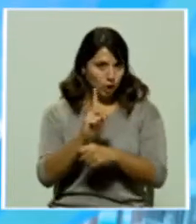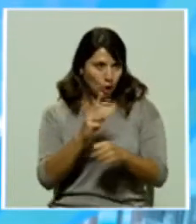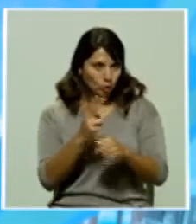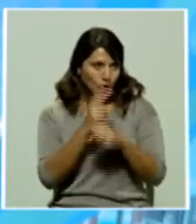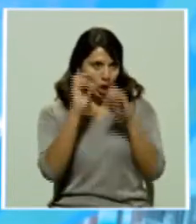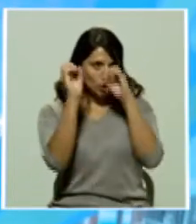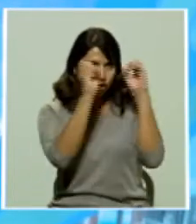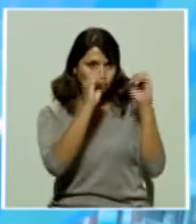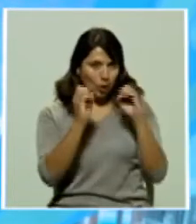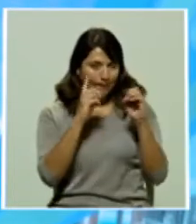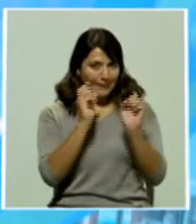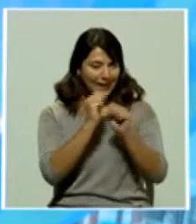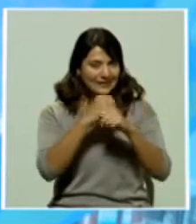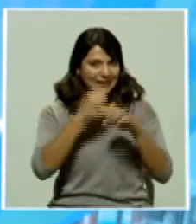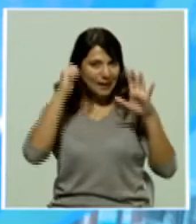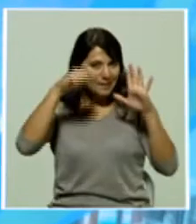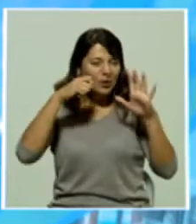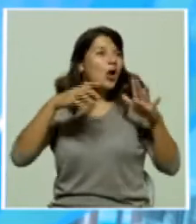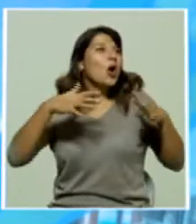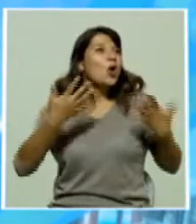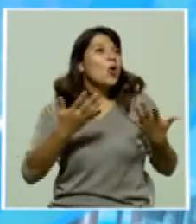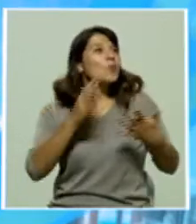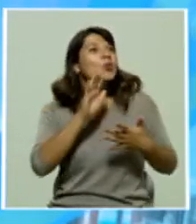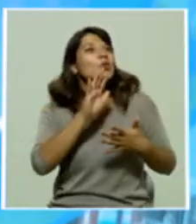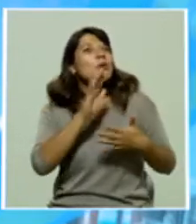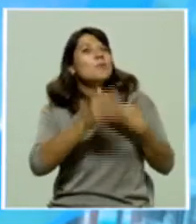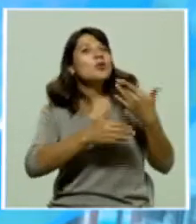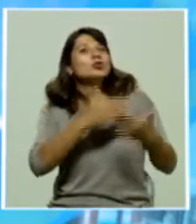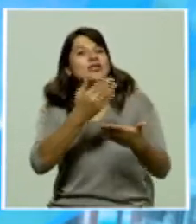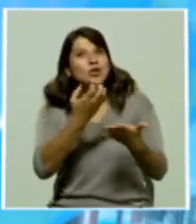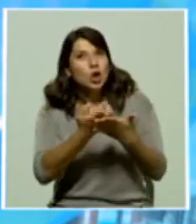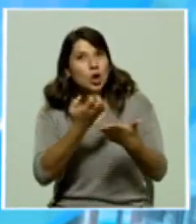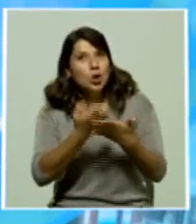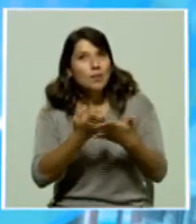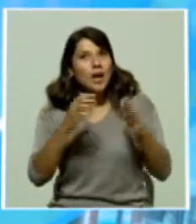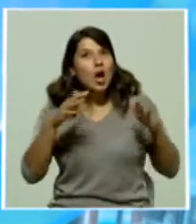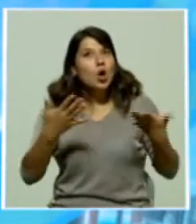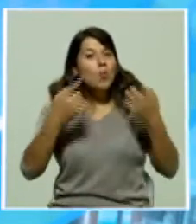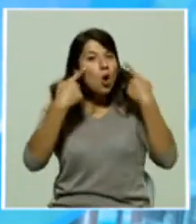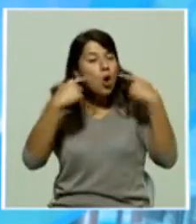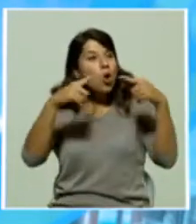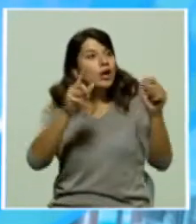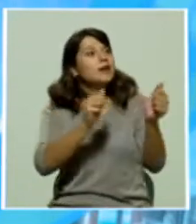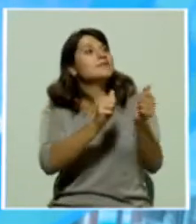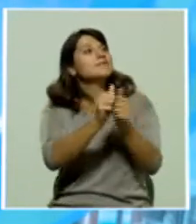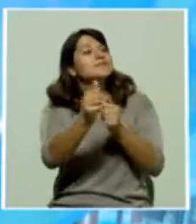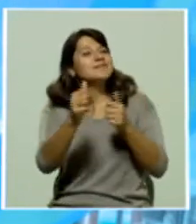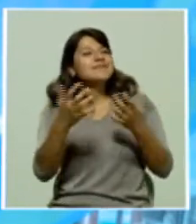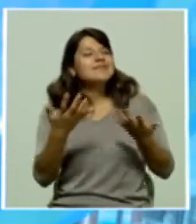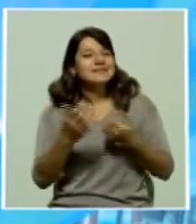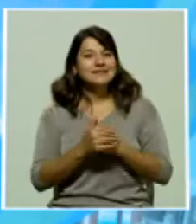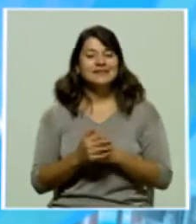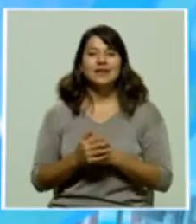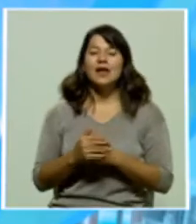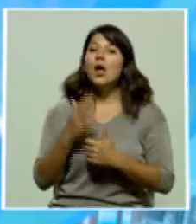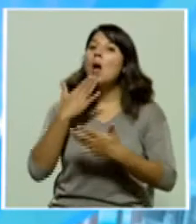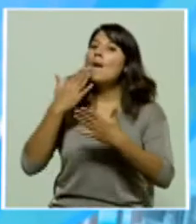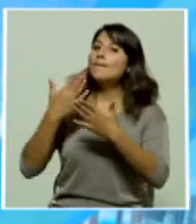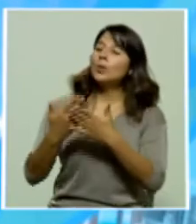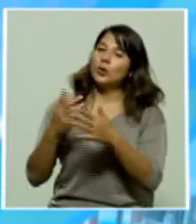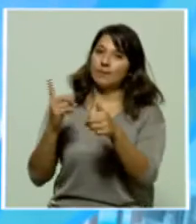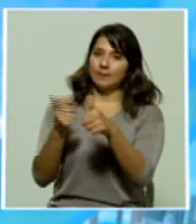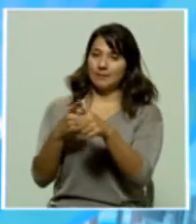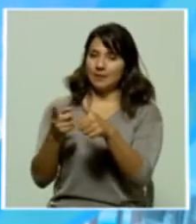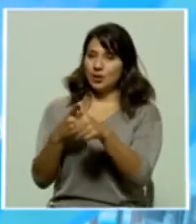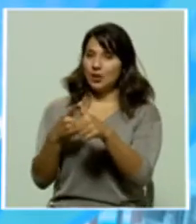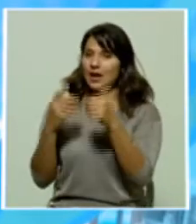¿verdad? ¿Cómo fue toda esa aventura económica? ¿Y cómo salieron? Si es que salieron. Bueno, primero que